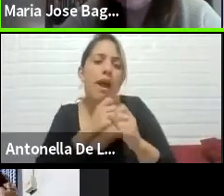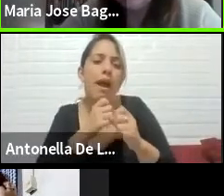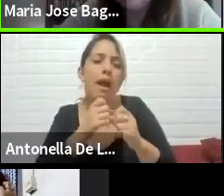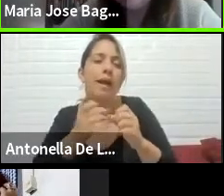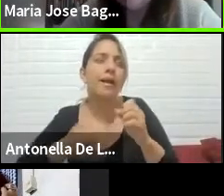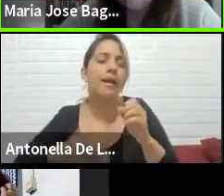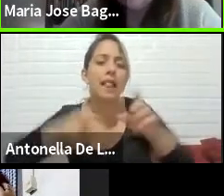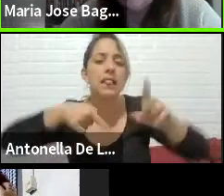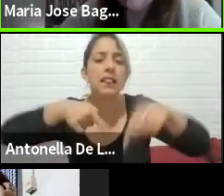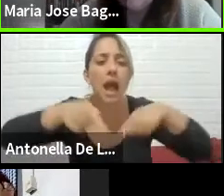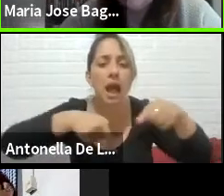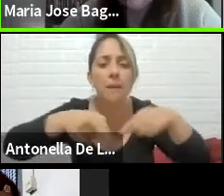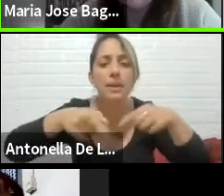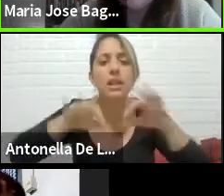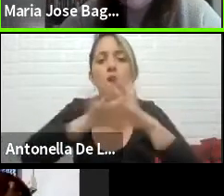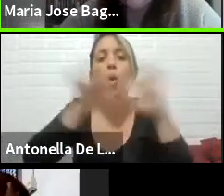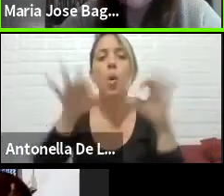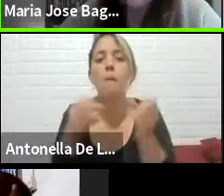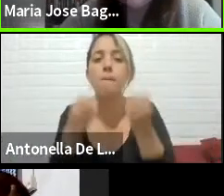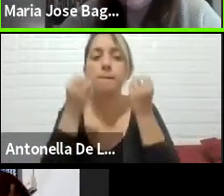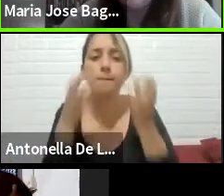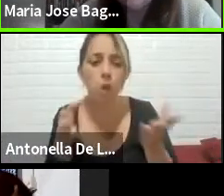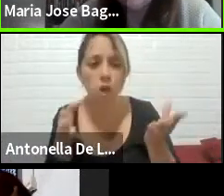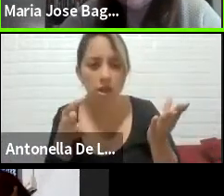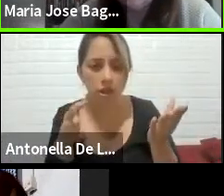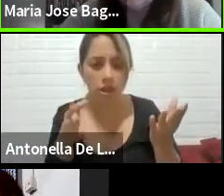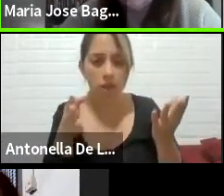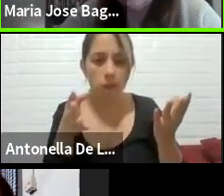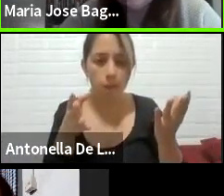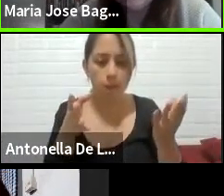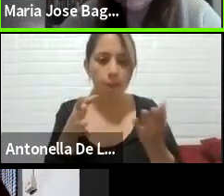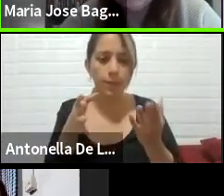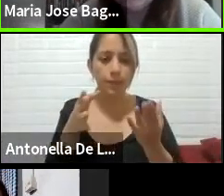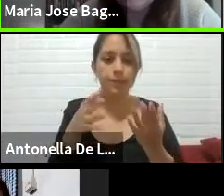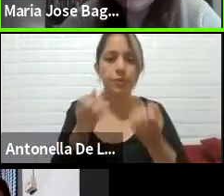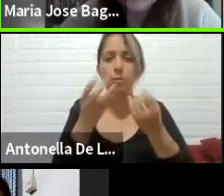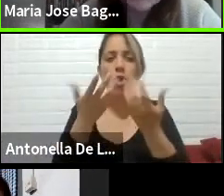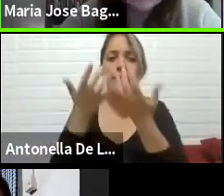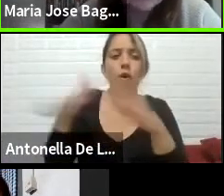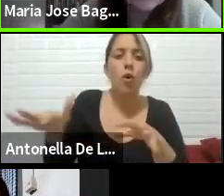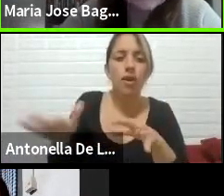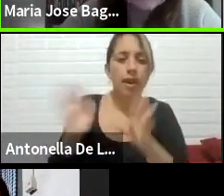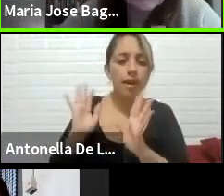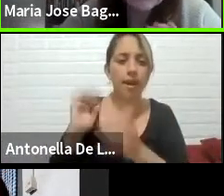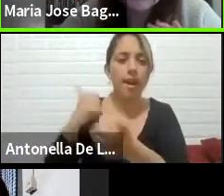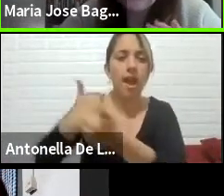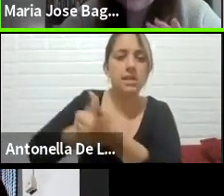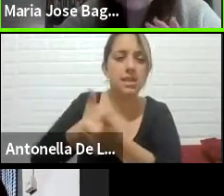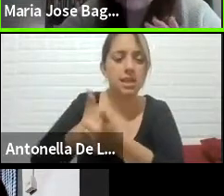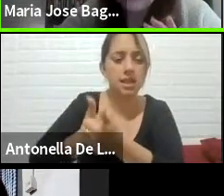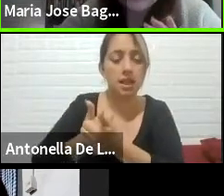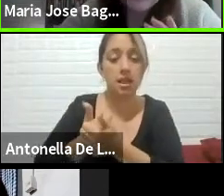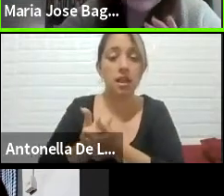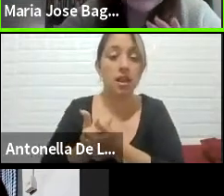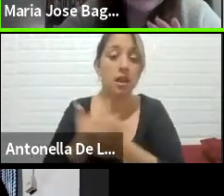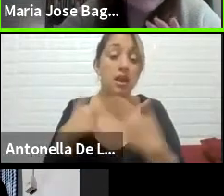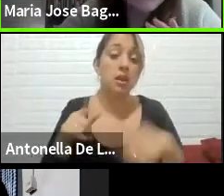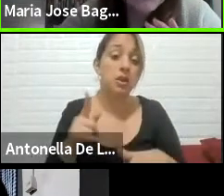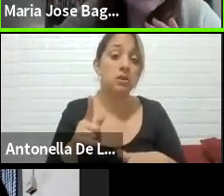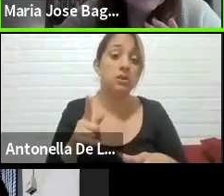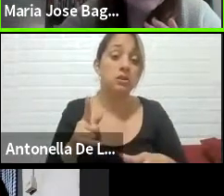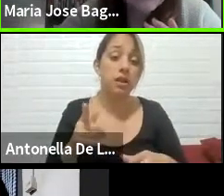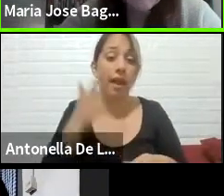algo de lo que nos comentaba Lourdes, y también lo que surge de las investigaciones, así que, no sé, quien